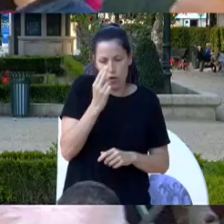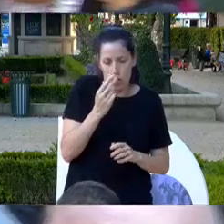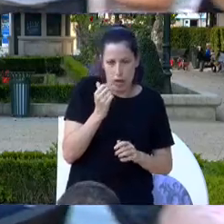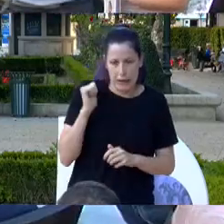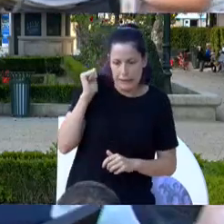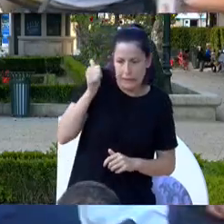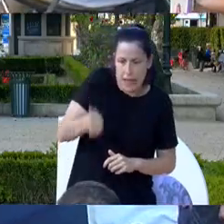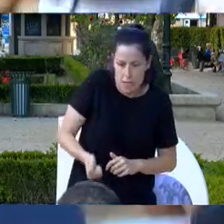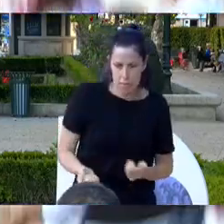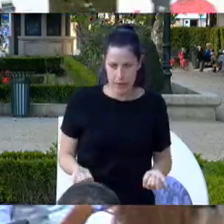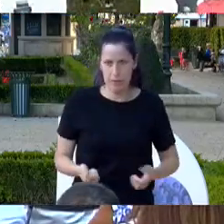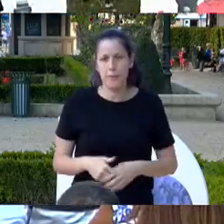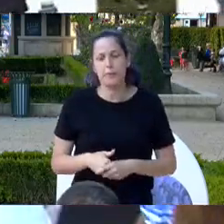vida.